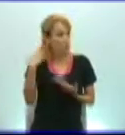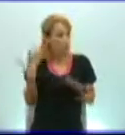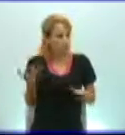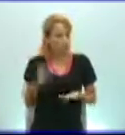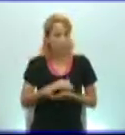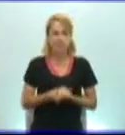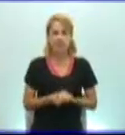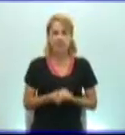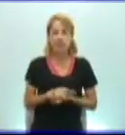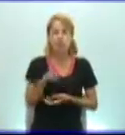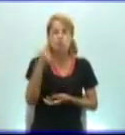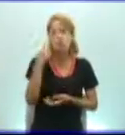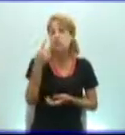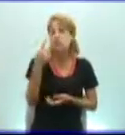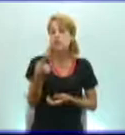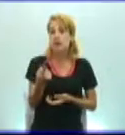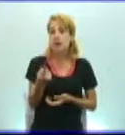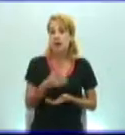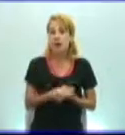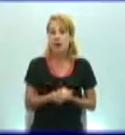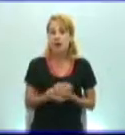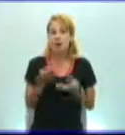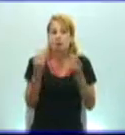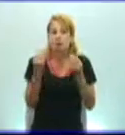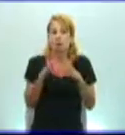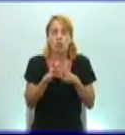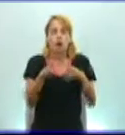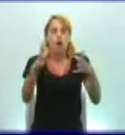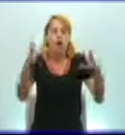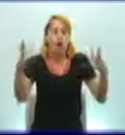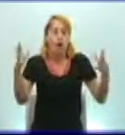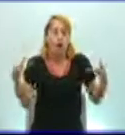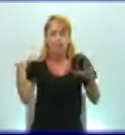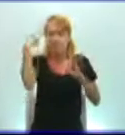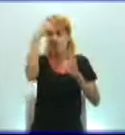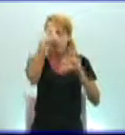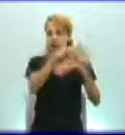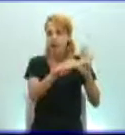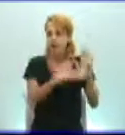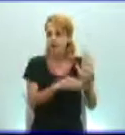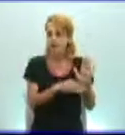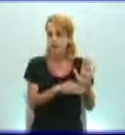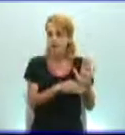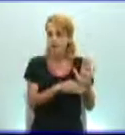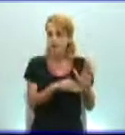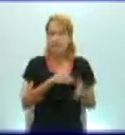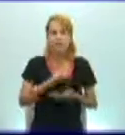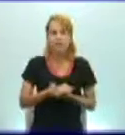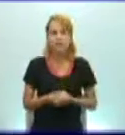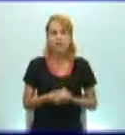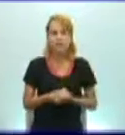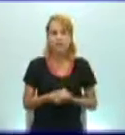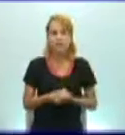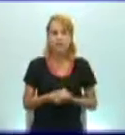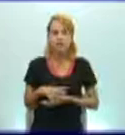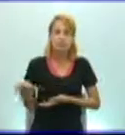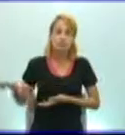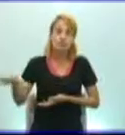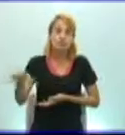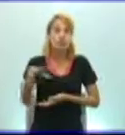Como pudieron observar, es bastante amplia la caracterización que se realiza durante el audiovisual. Todas